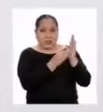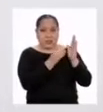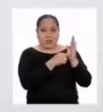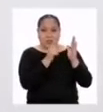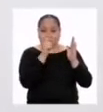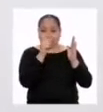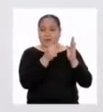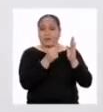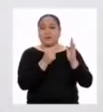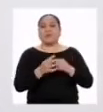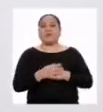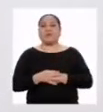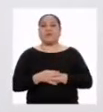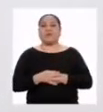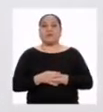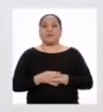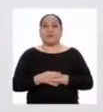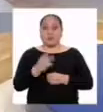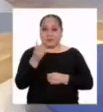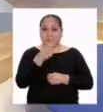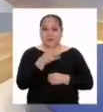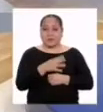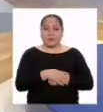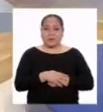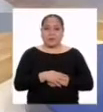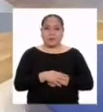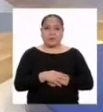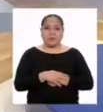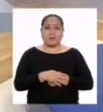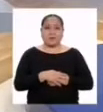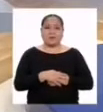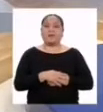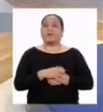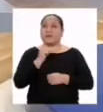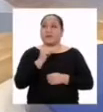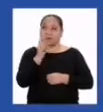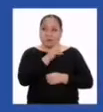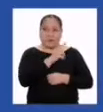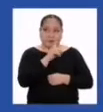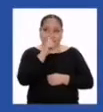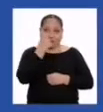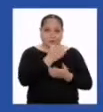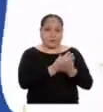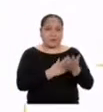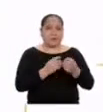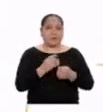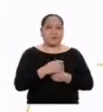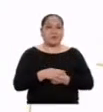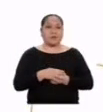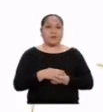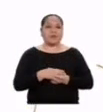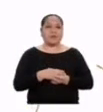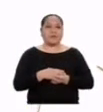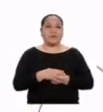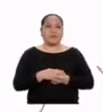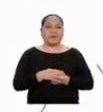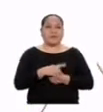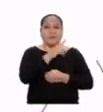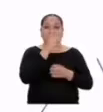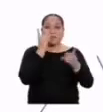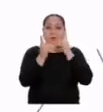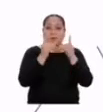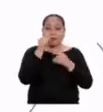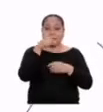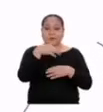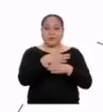un poco de eso. Mira. Ya veo, leo el primer párrafo. El diálogo es